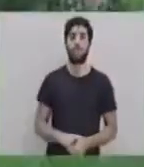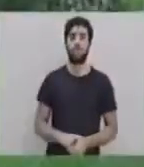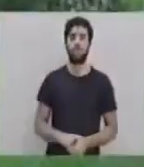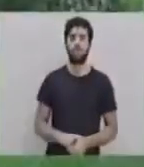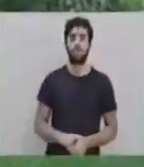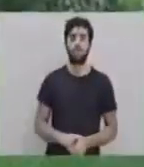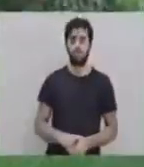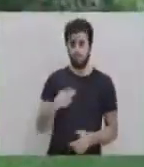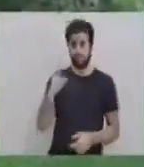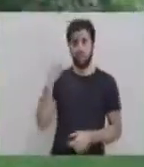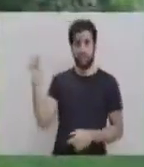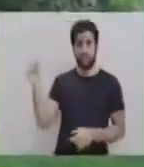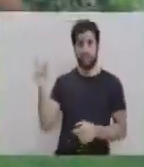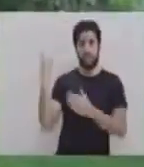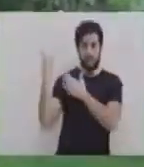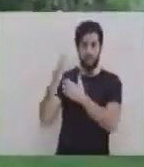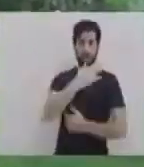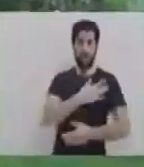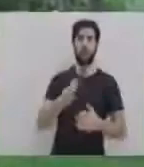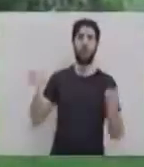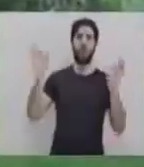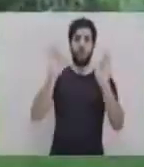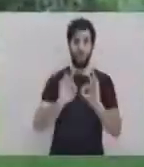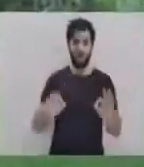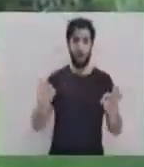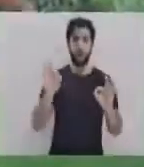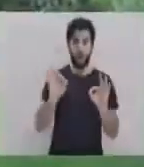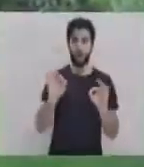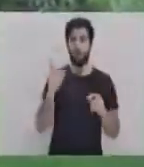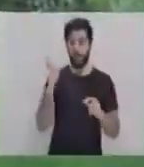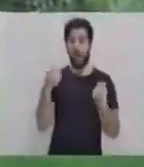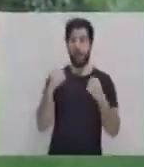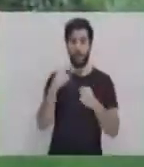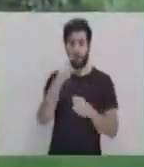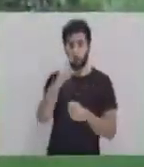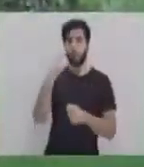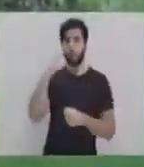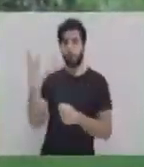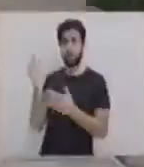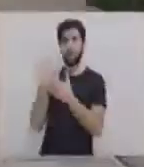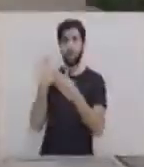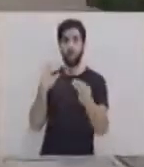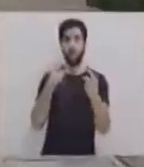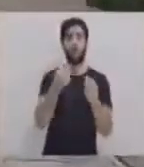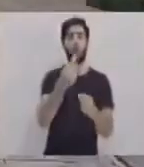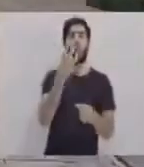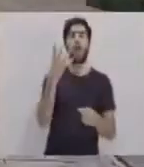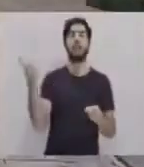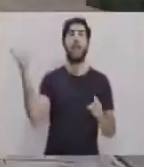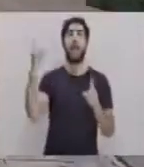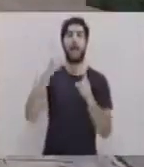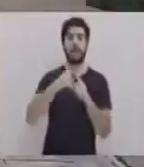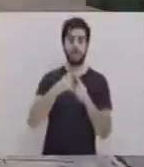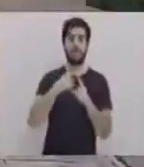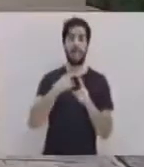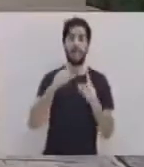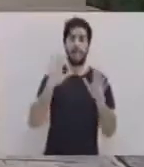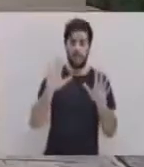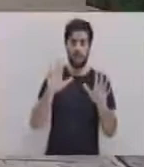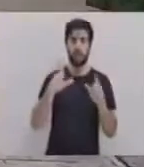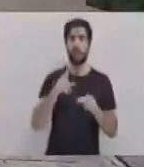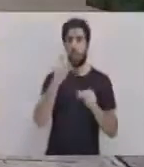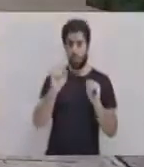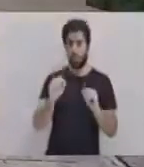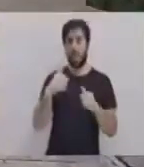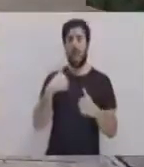hombros, los brazos van hacia adelante. Cada uno de estos ejercicios los debes realizar hasta 10 y si lo haces hacia adelante lo